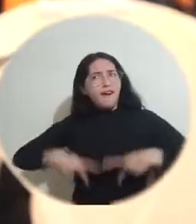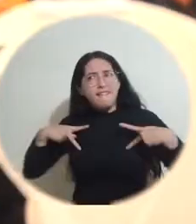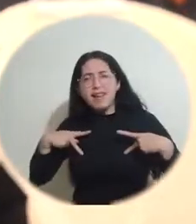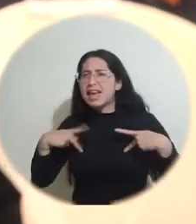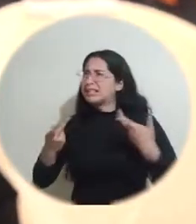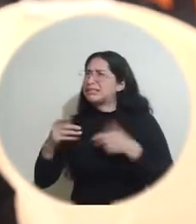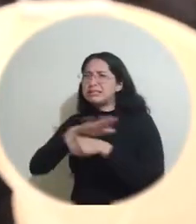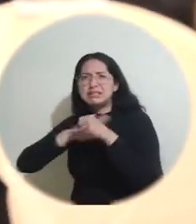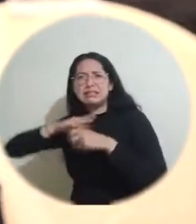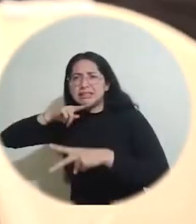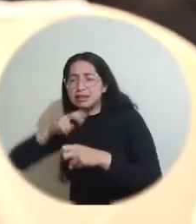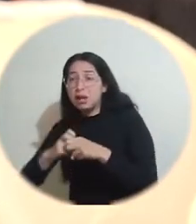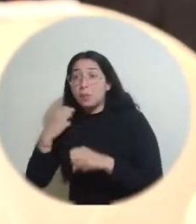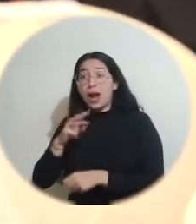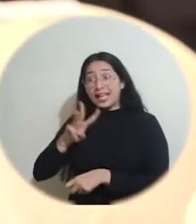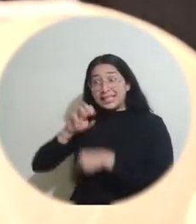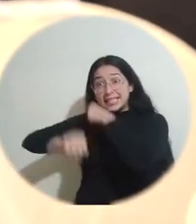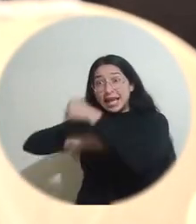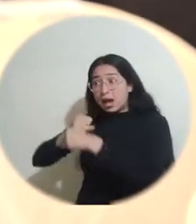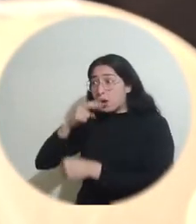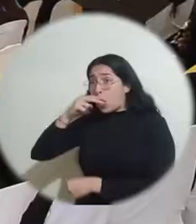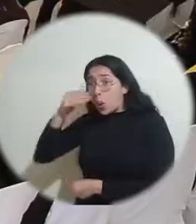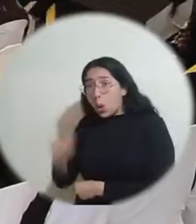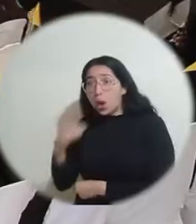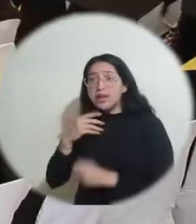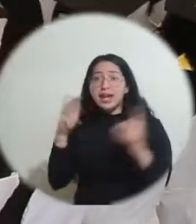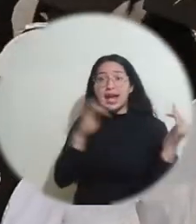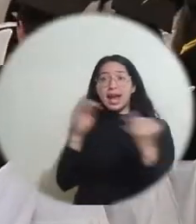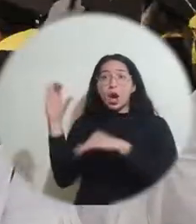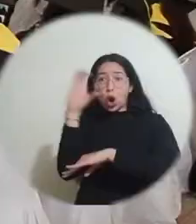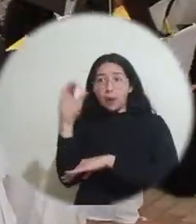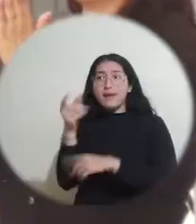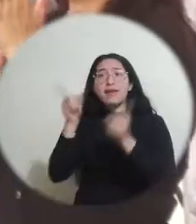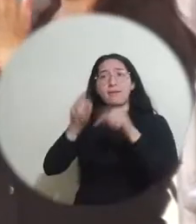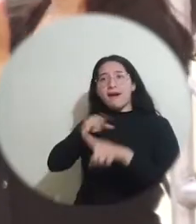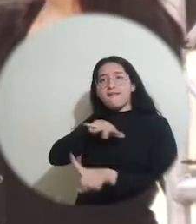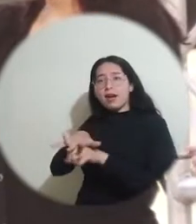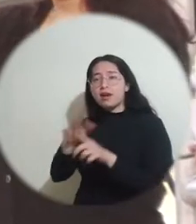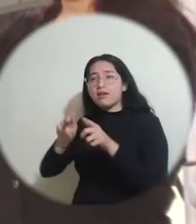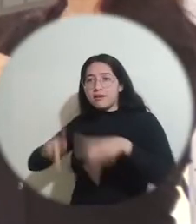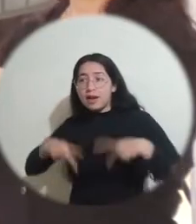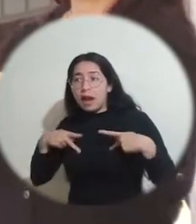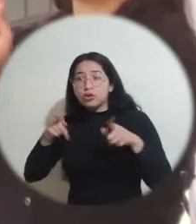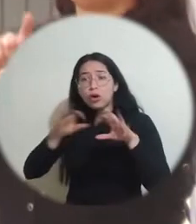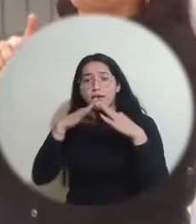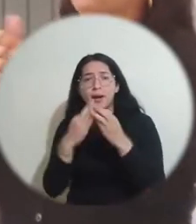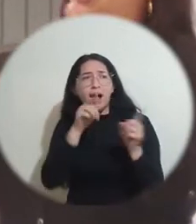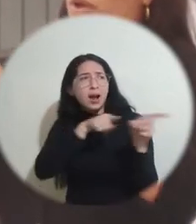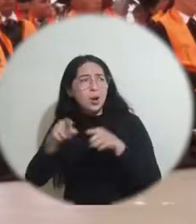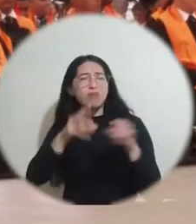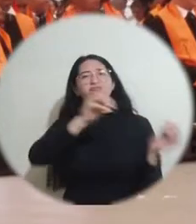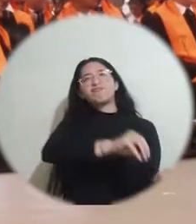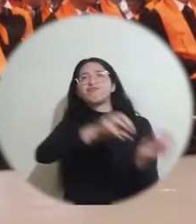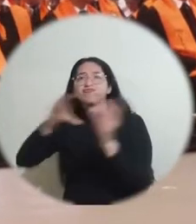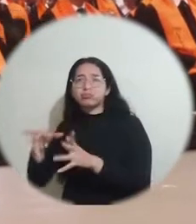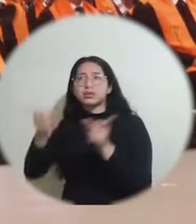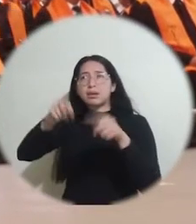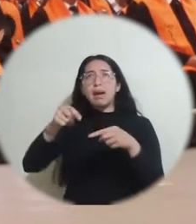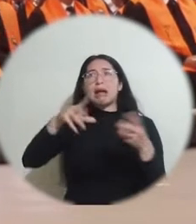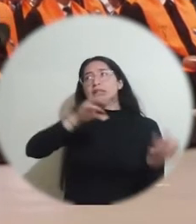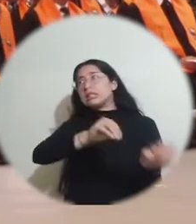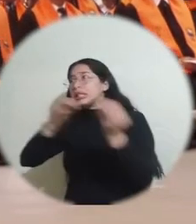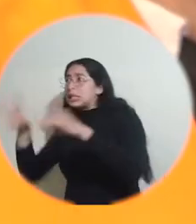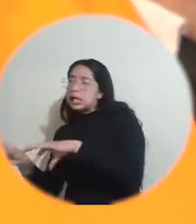de desafíos. A sus 3 años fue víctima del conflicto armado. Sus familiares se vieron obligados a cambiar de domicilio y meses